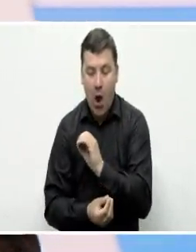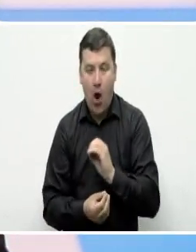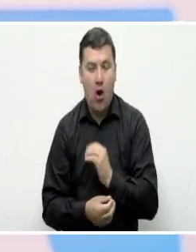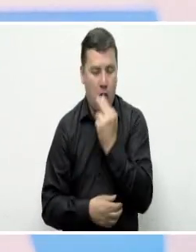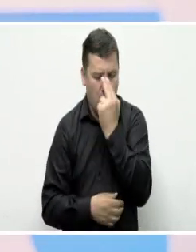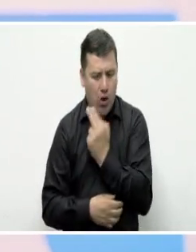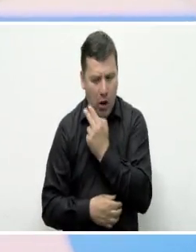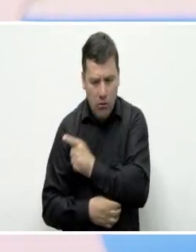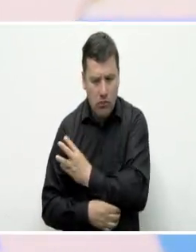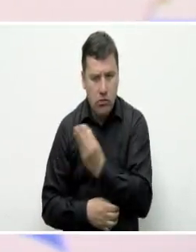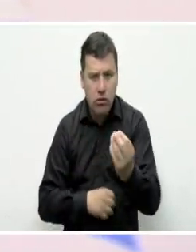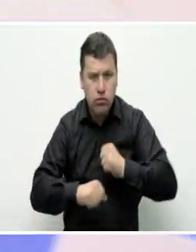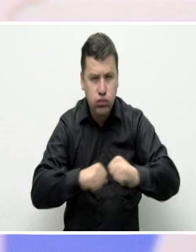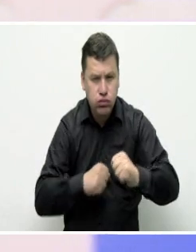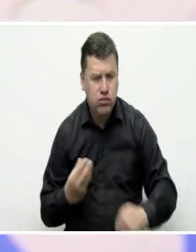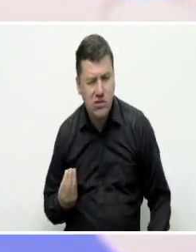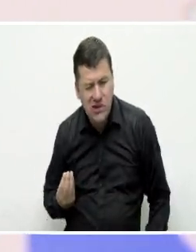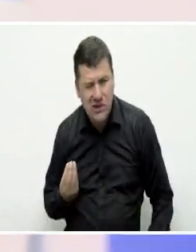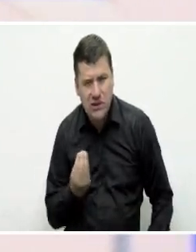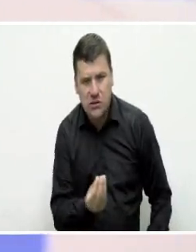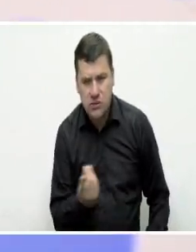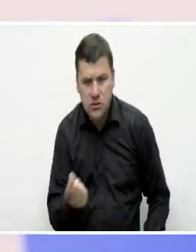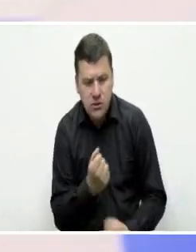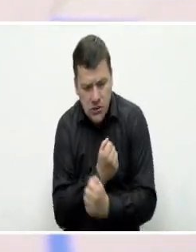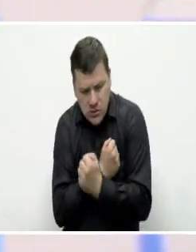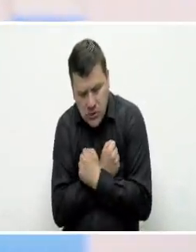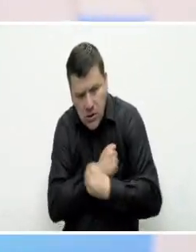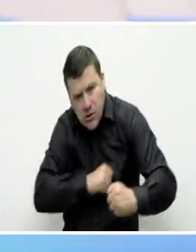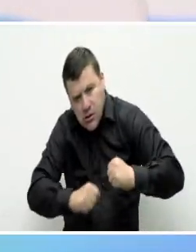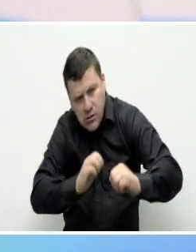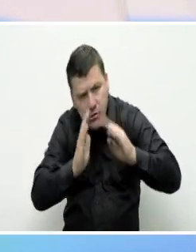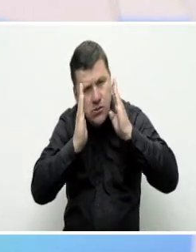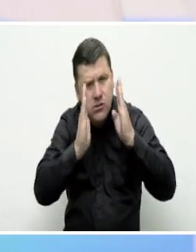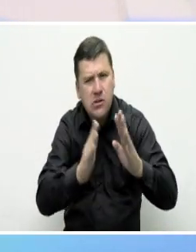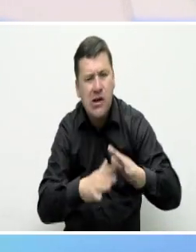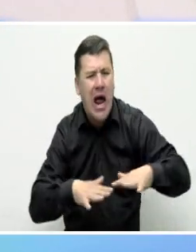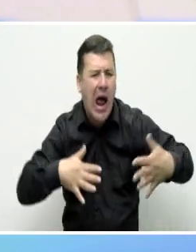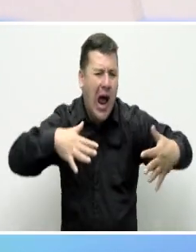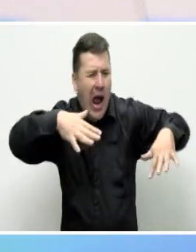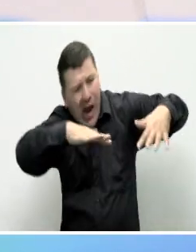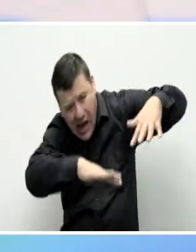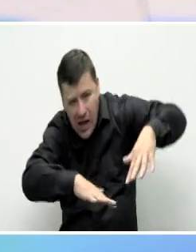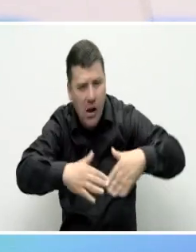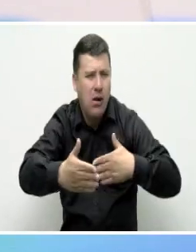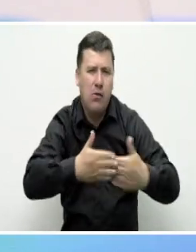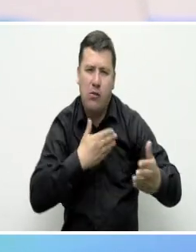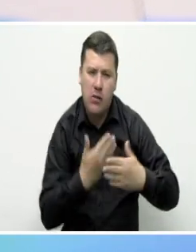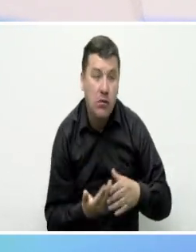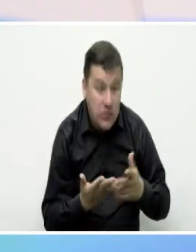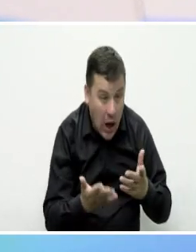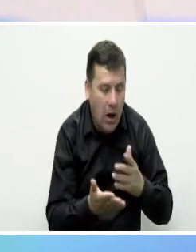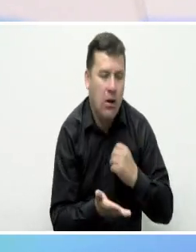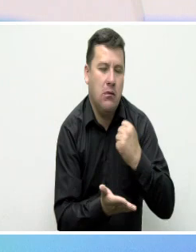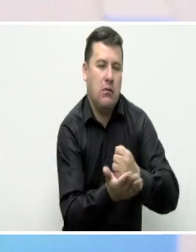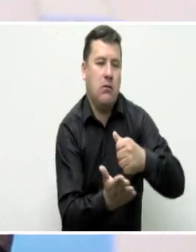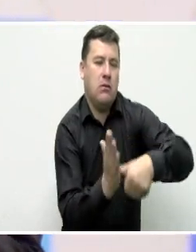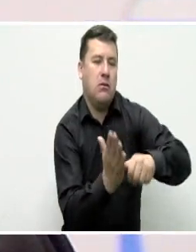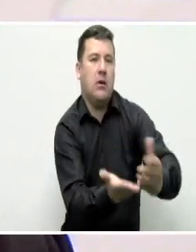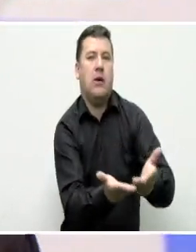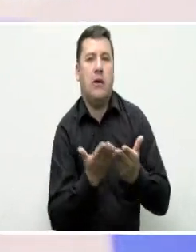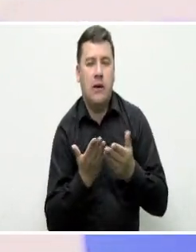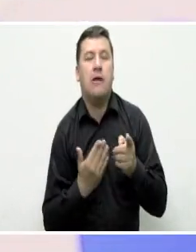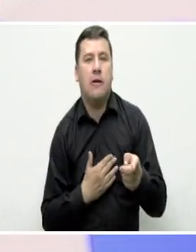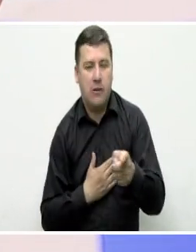comprometidos con toda la pasión para atender en condiciones inclementes Estos colombianos, funcionarios de la